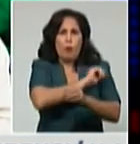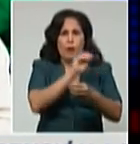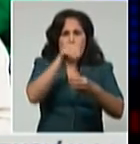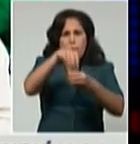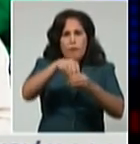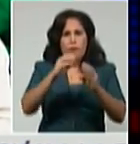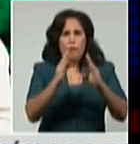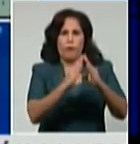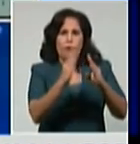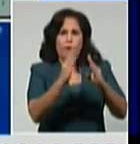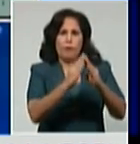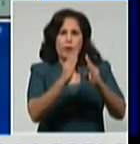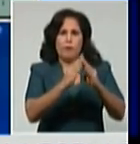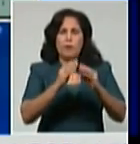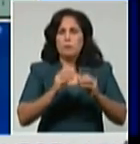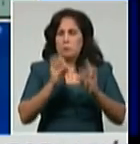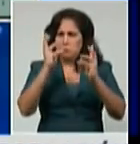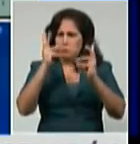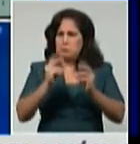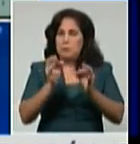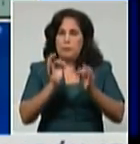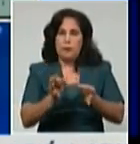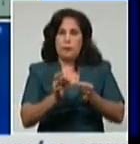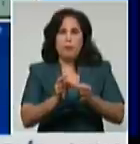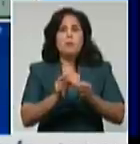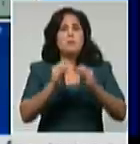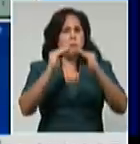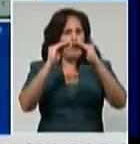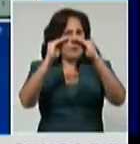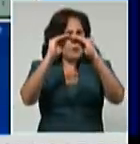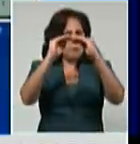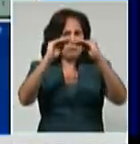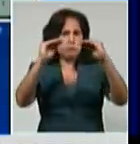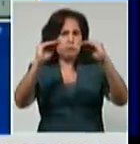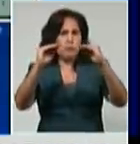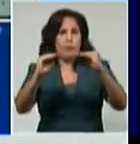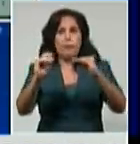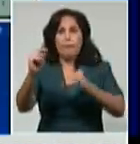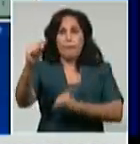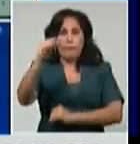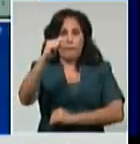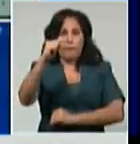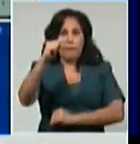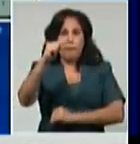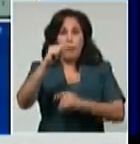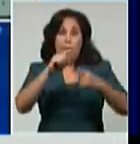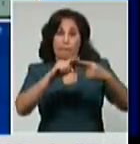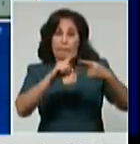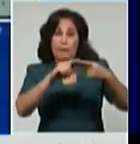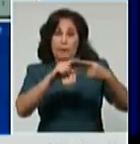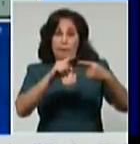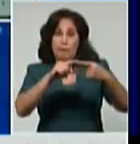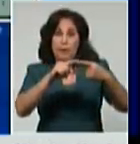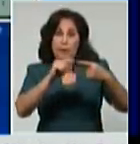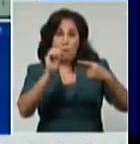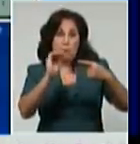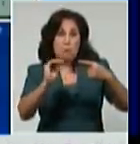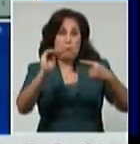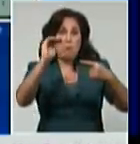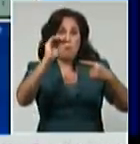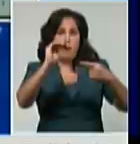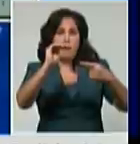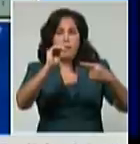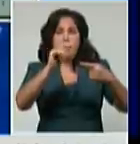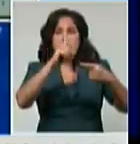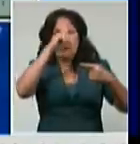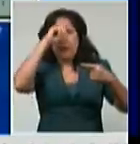que se diagnosticaron, pues se mantiene en primer lugar la tasa más elevada en Santi